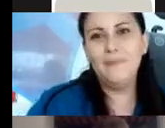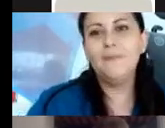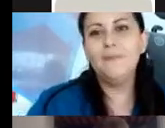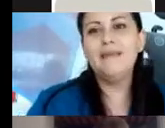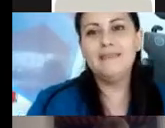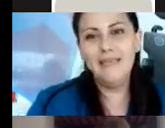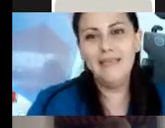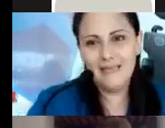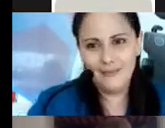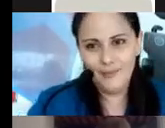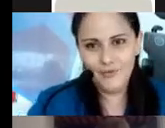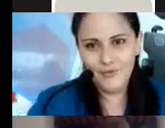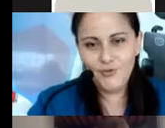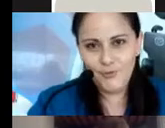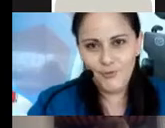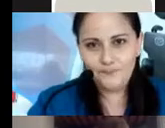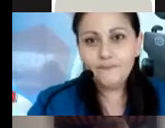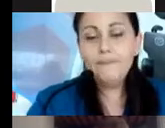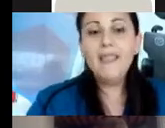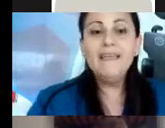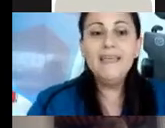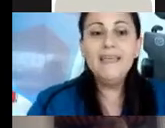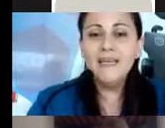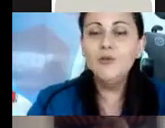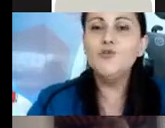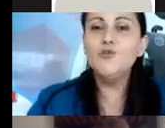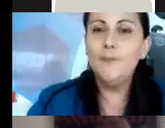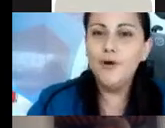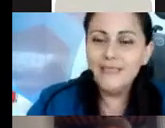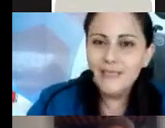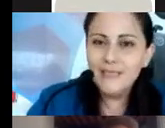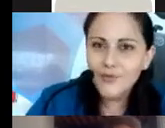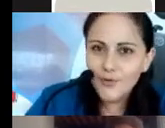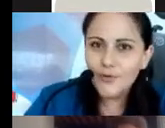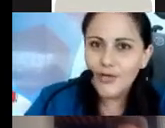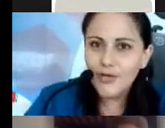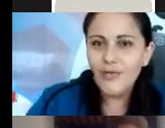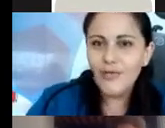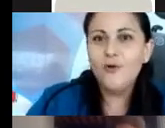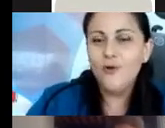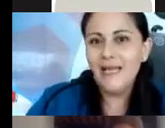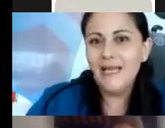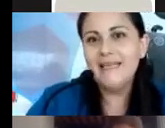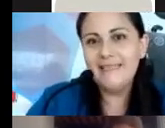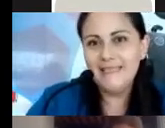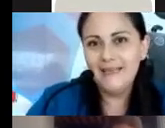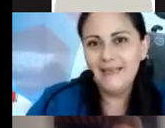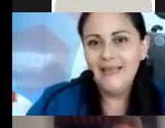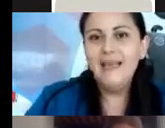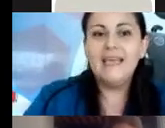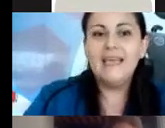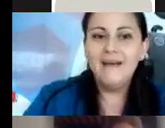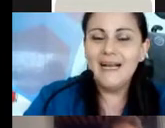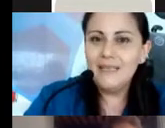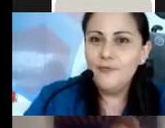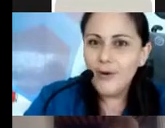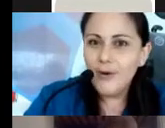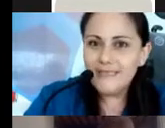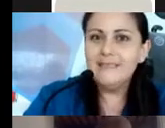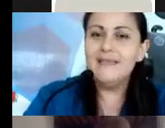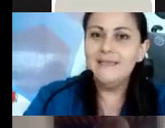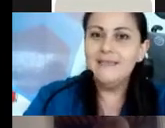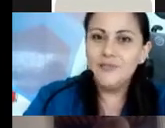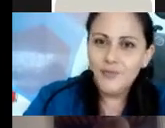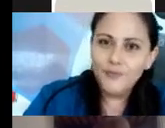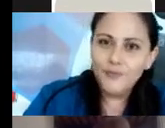a permanecer en esta posición y que los soportes de tronco que yo voy a colocar en la silla, que van a ser fuerzas